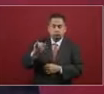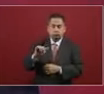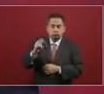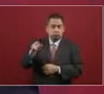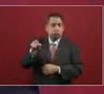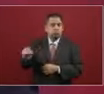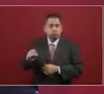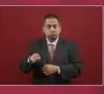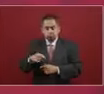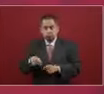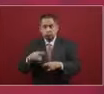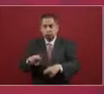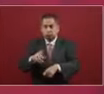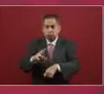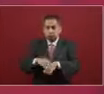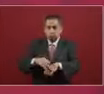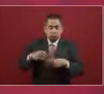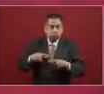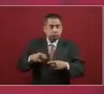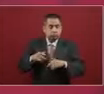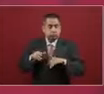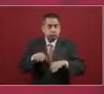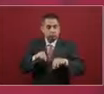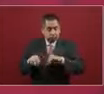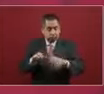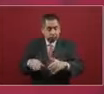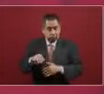garantizando a los trabajadores de Mexicana